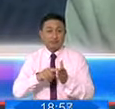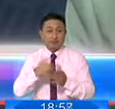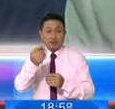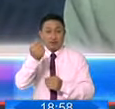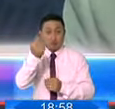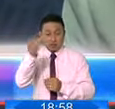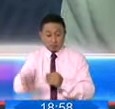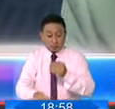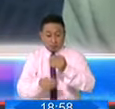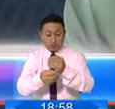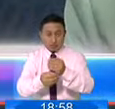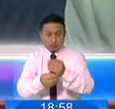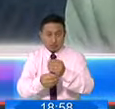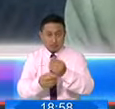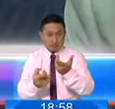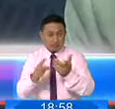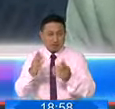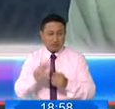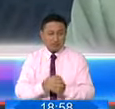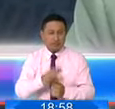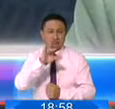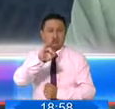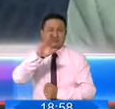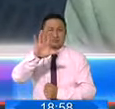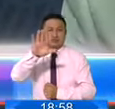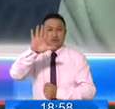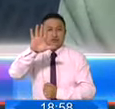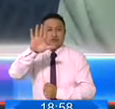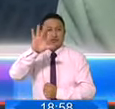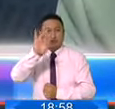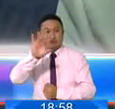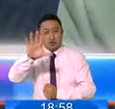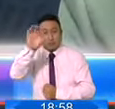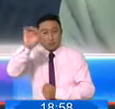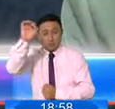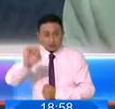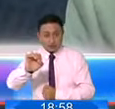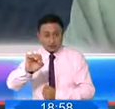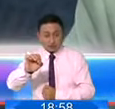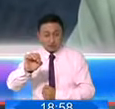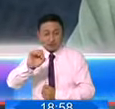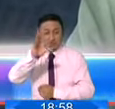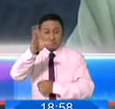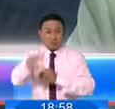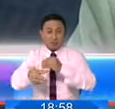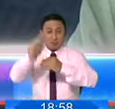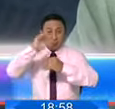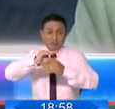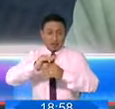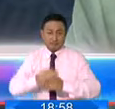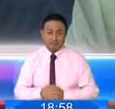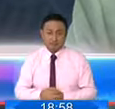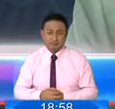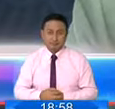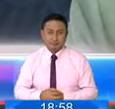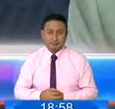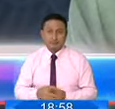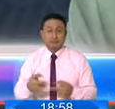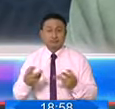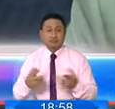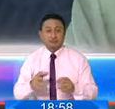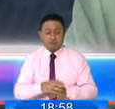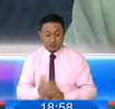global representan alrededor del 85% sobre el presupuesto inicial de esas obras. Pero además